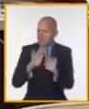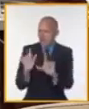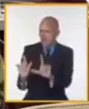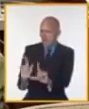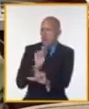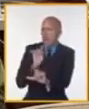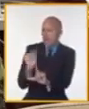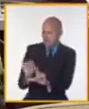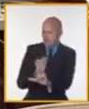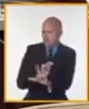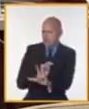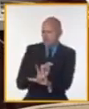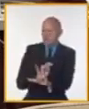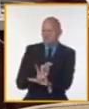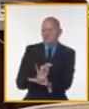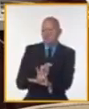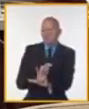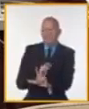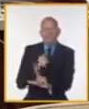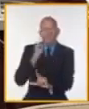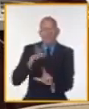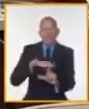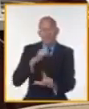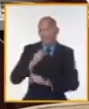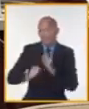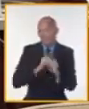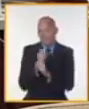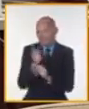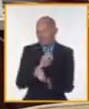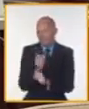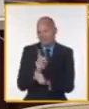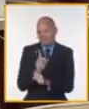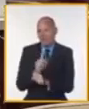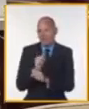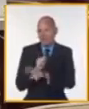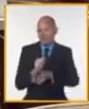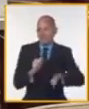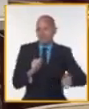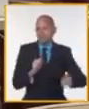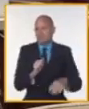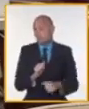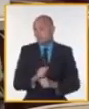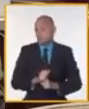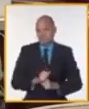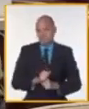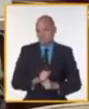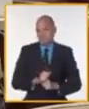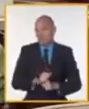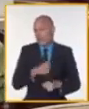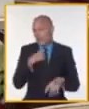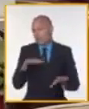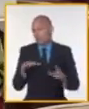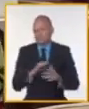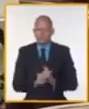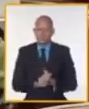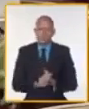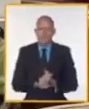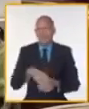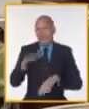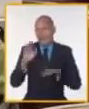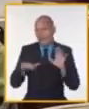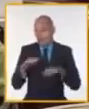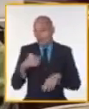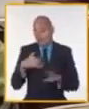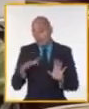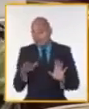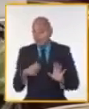el efectivo que se depositó tiene que ver con las ventas. Nosotros, por ejemplo, decimos la canasta familiar normada con las irregularidades. Si usted abastece